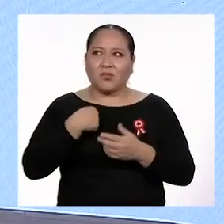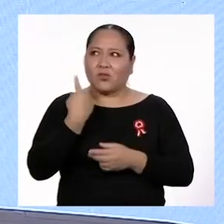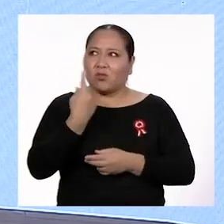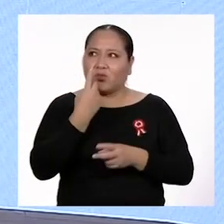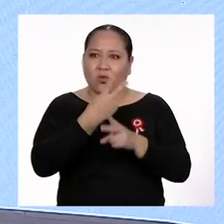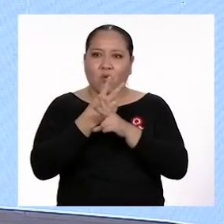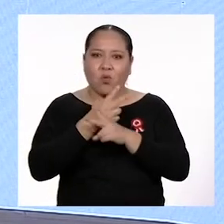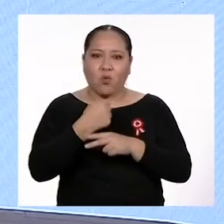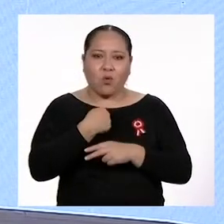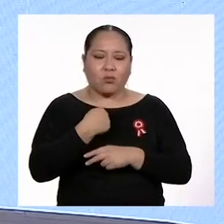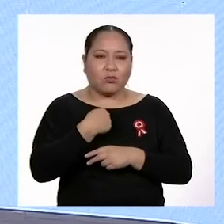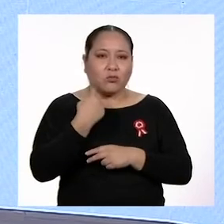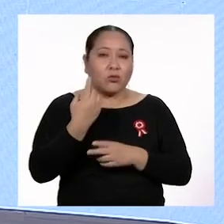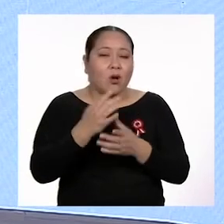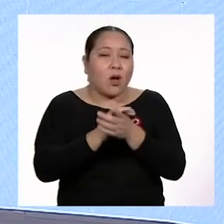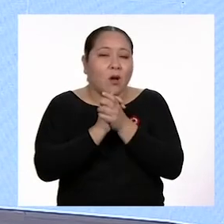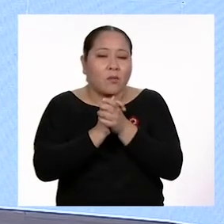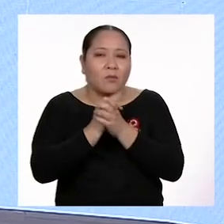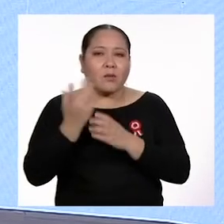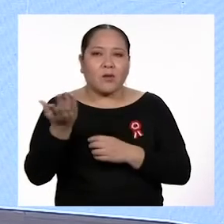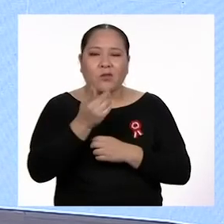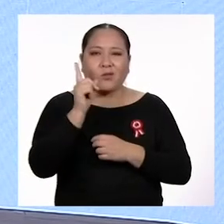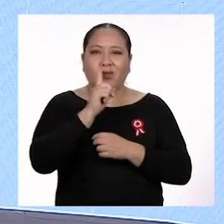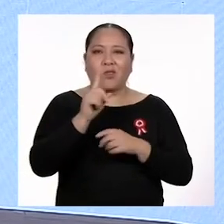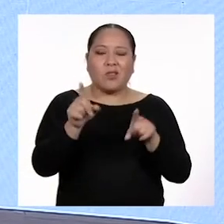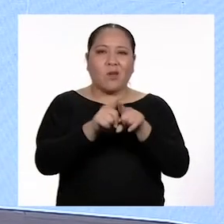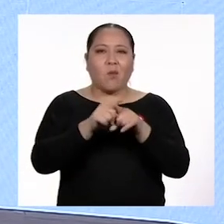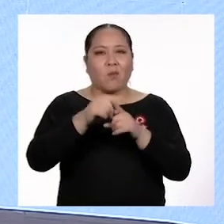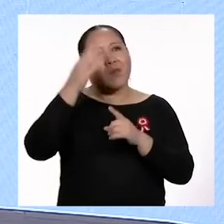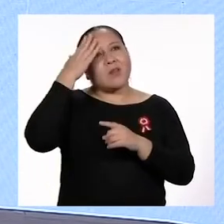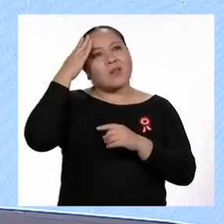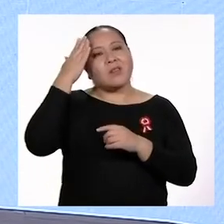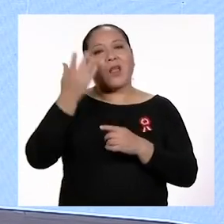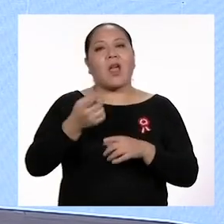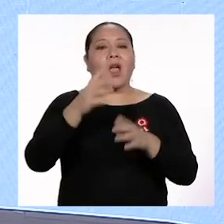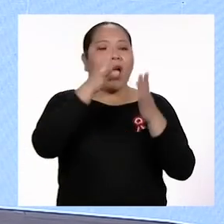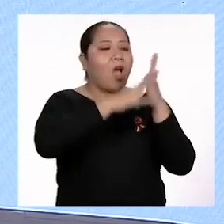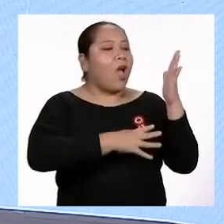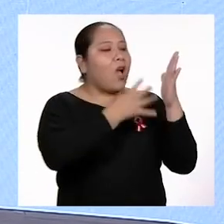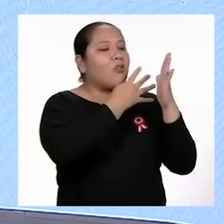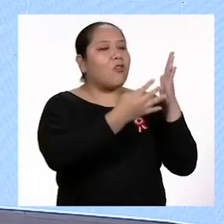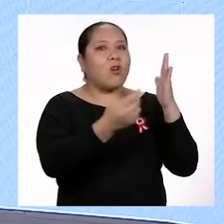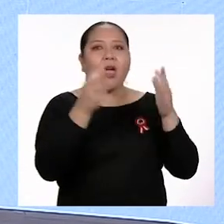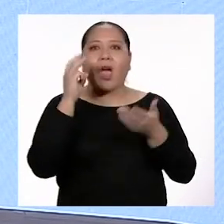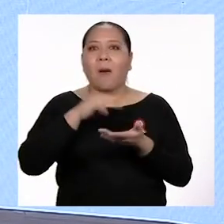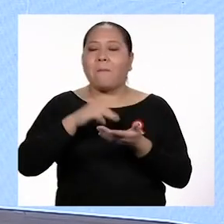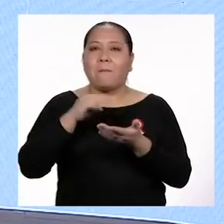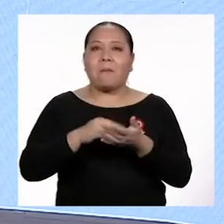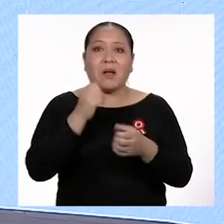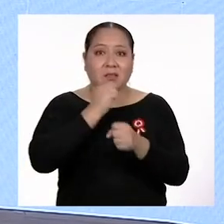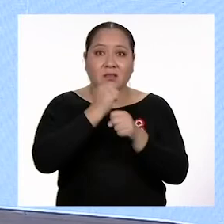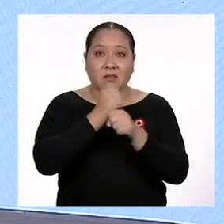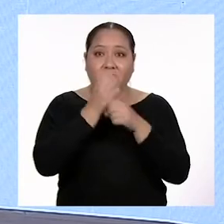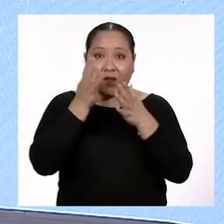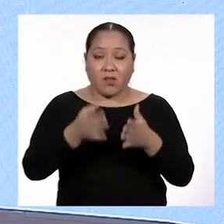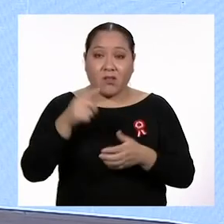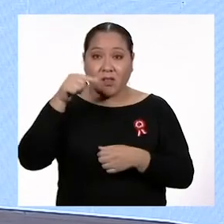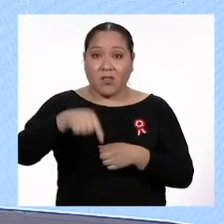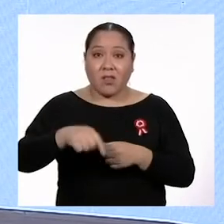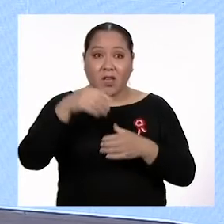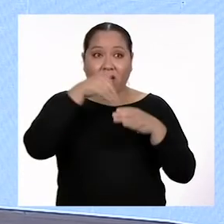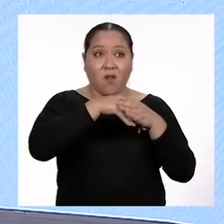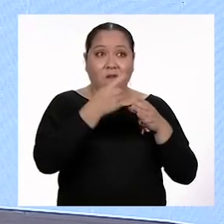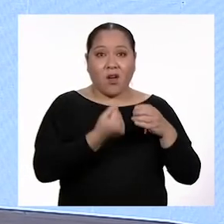cuidado y el de mis seres queridos, sino también para saber a qué hora hay más trabajadores en el banco o también